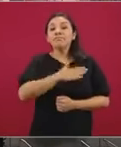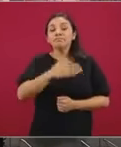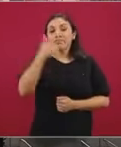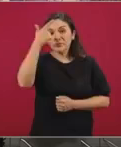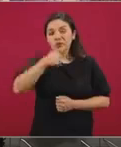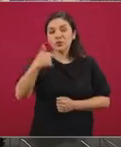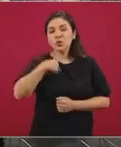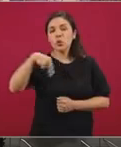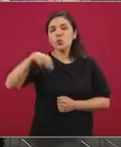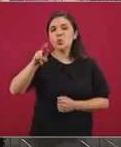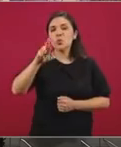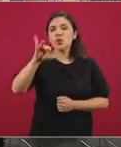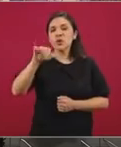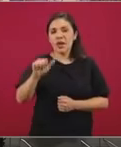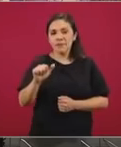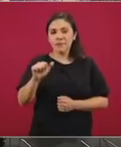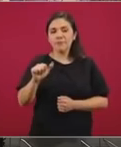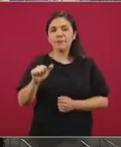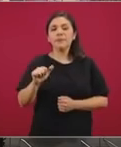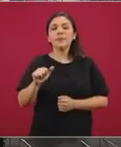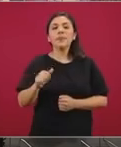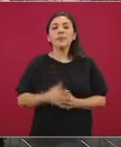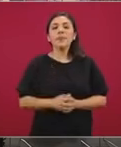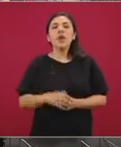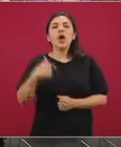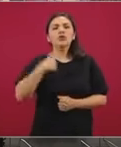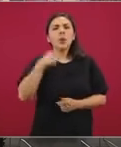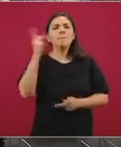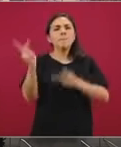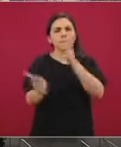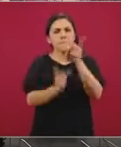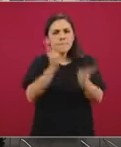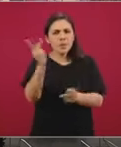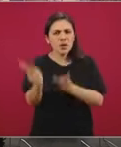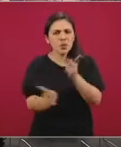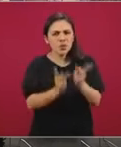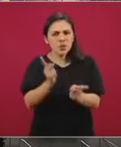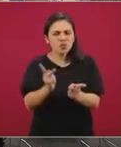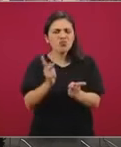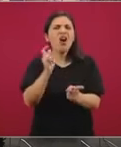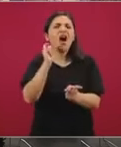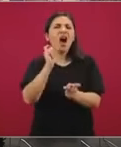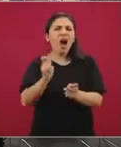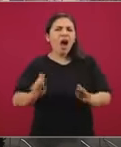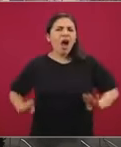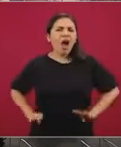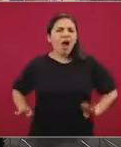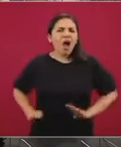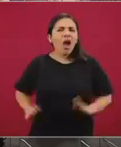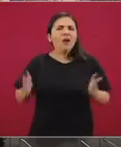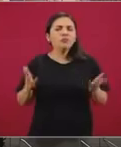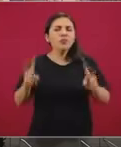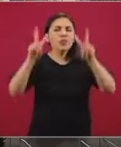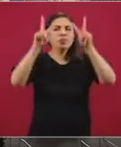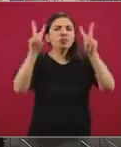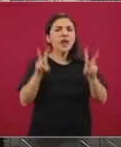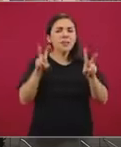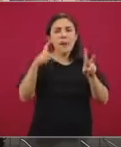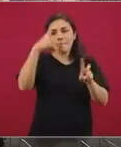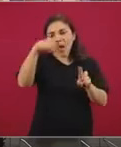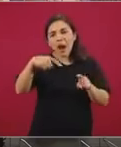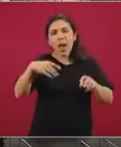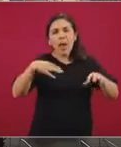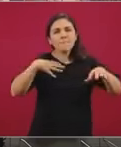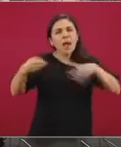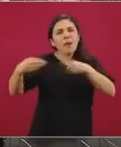de La Caracola y bueno, mi pregunta es una pregunta que tiene que ver con el tema de la